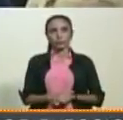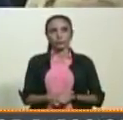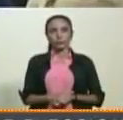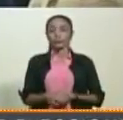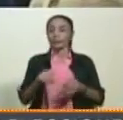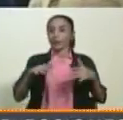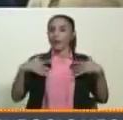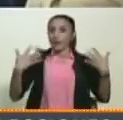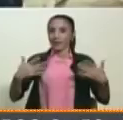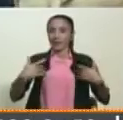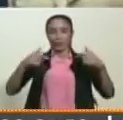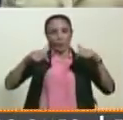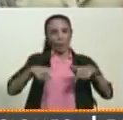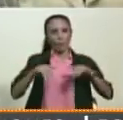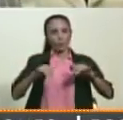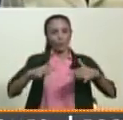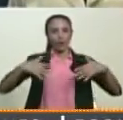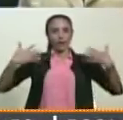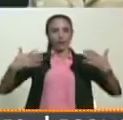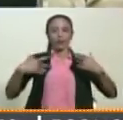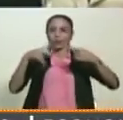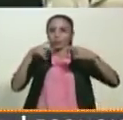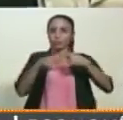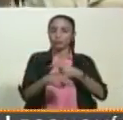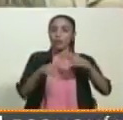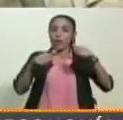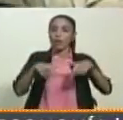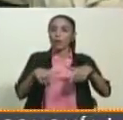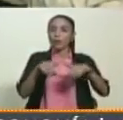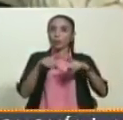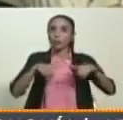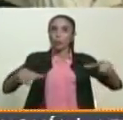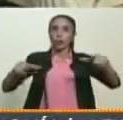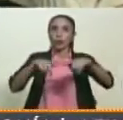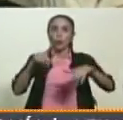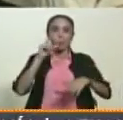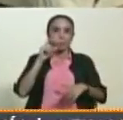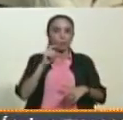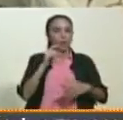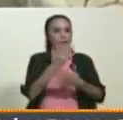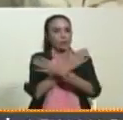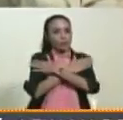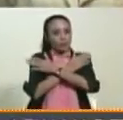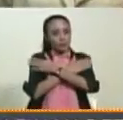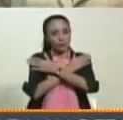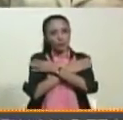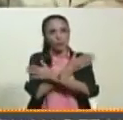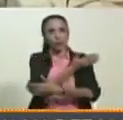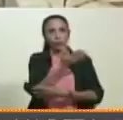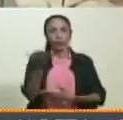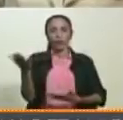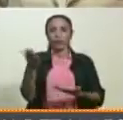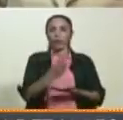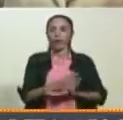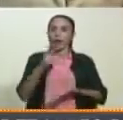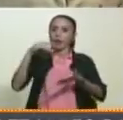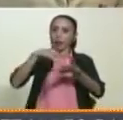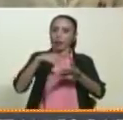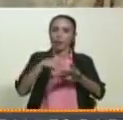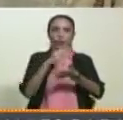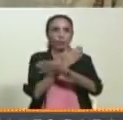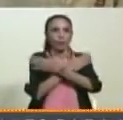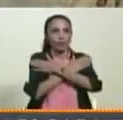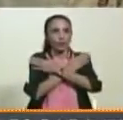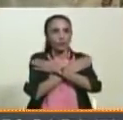estamos felices de que hoy estemos entregándole esta maternidad. Enhorabuena, felicitaciones a todo el pueblo de Guacara, de Carabobo,